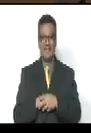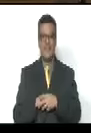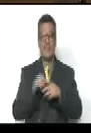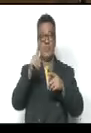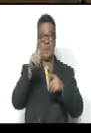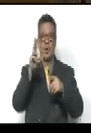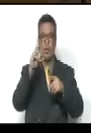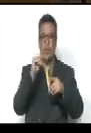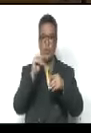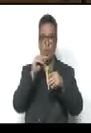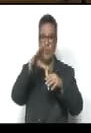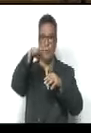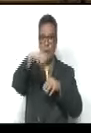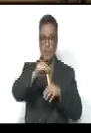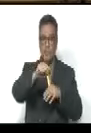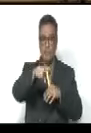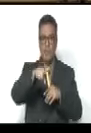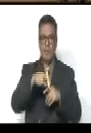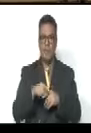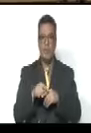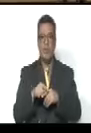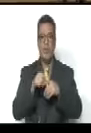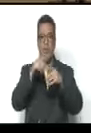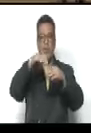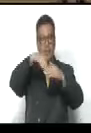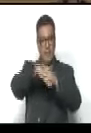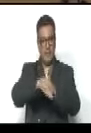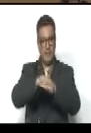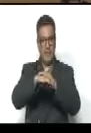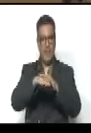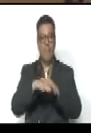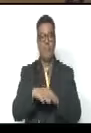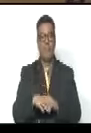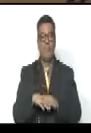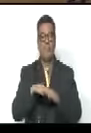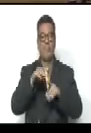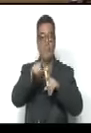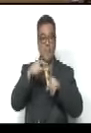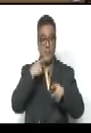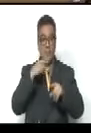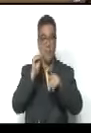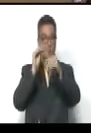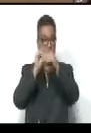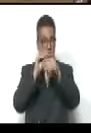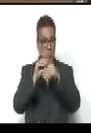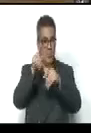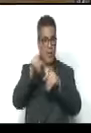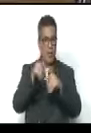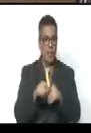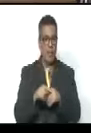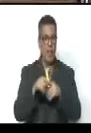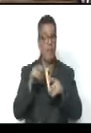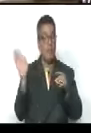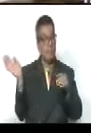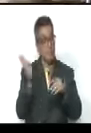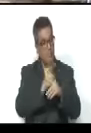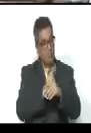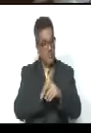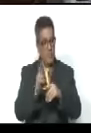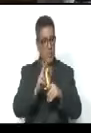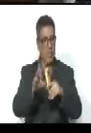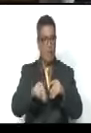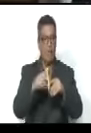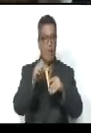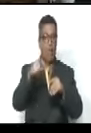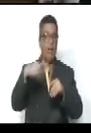Los que no compraron las alpargatas, cuando se los advertimos, apúrense, porque se van a